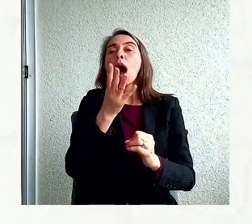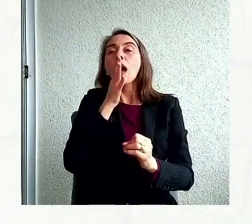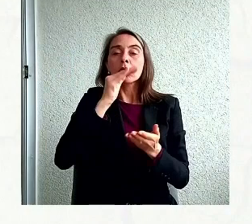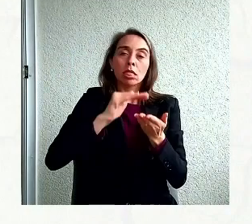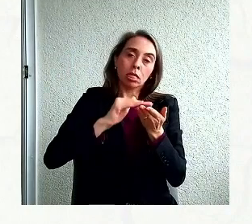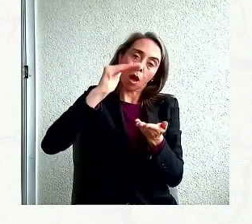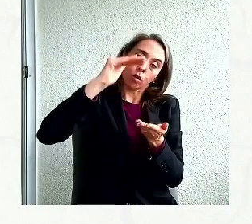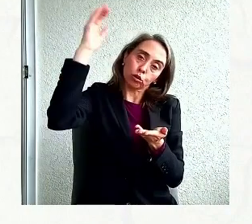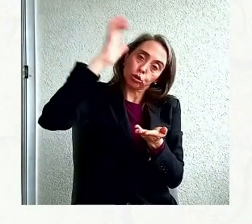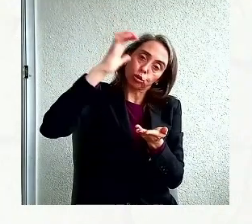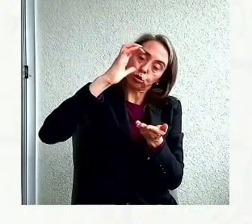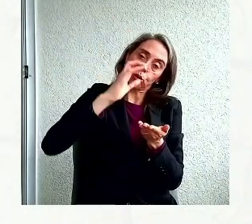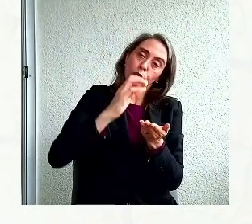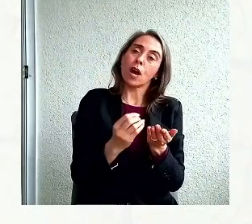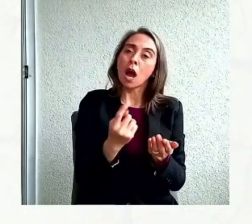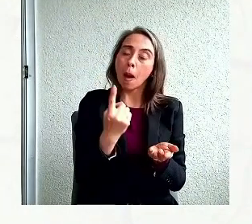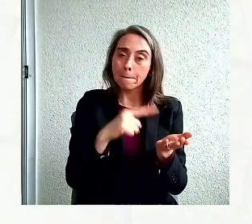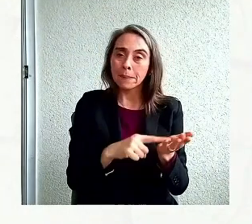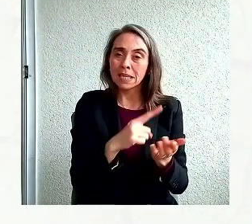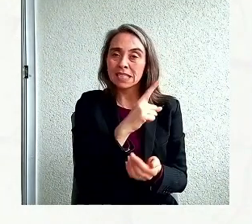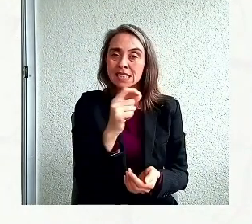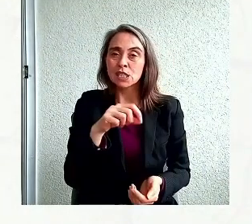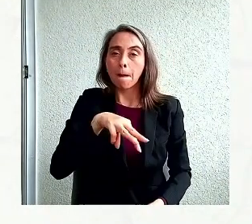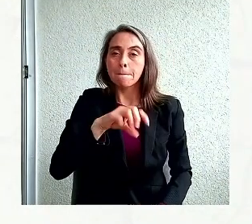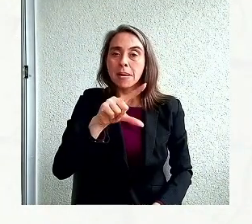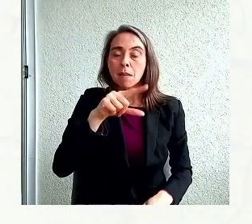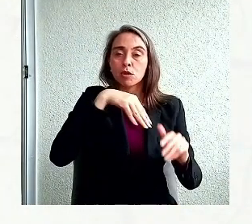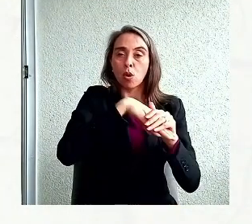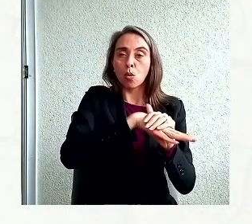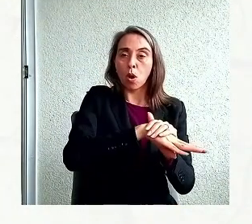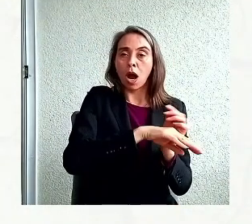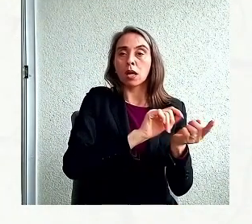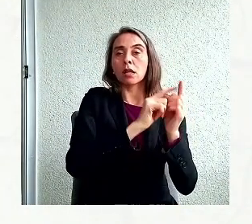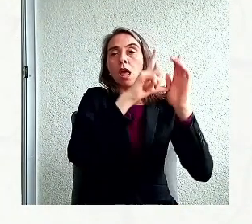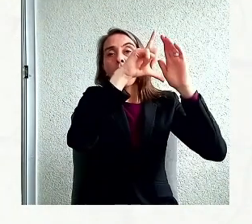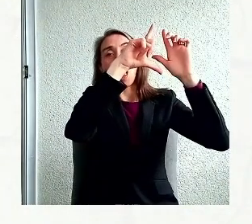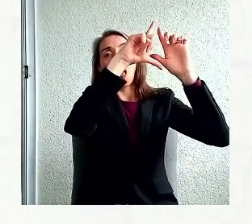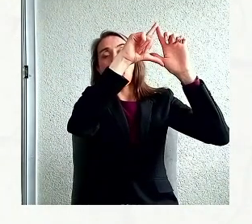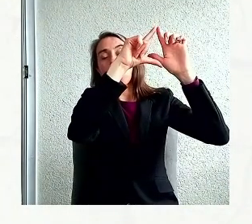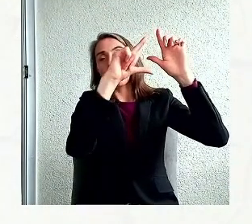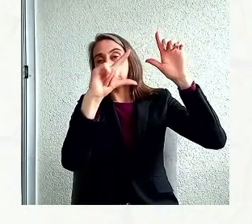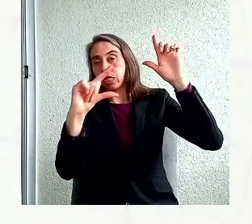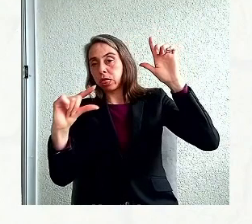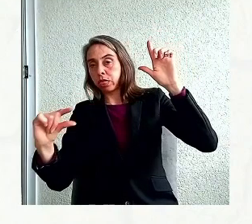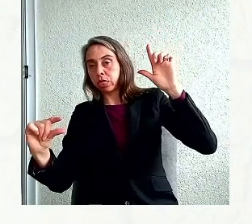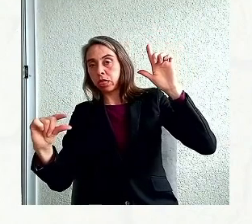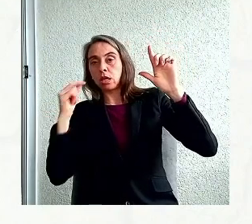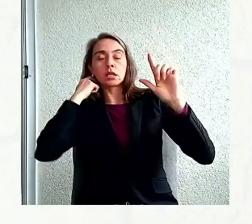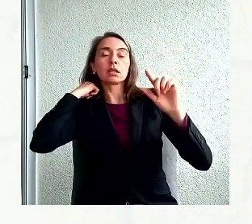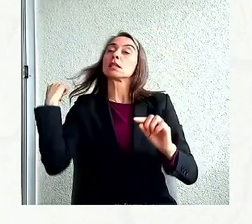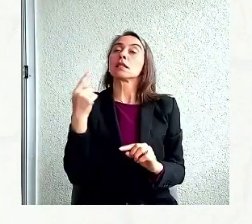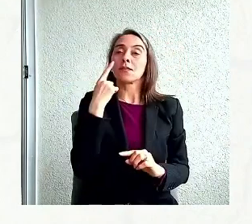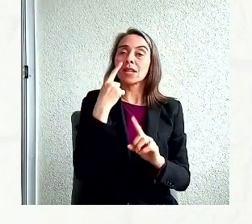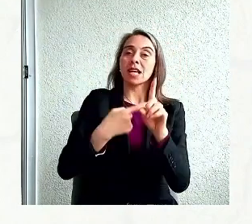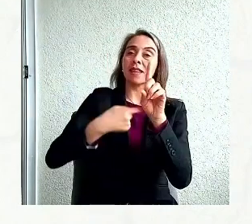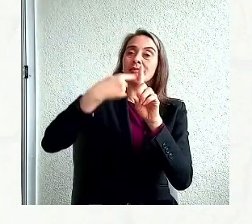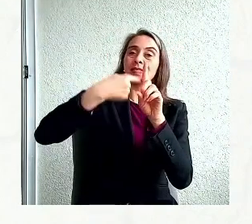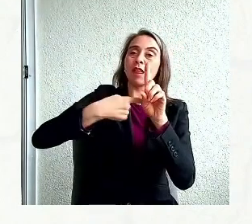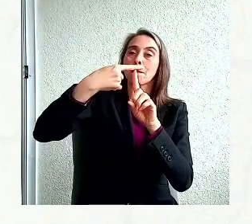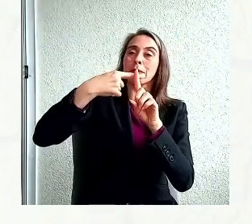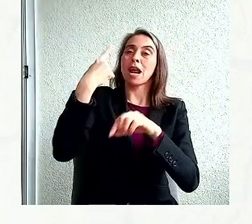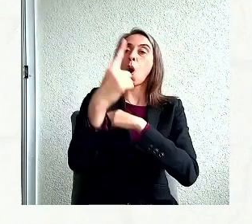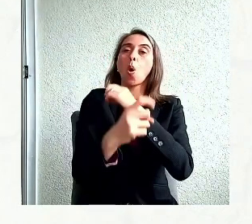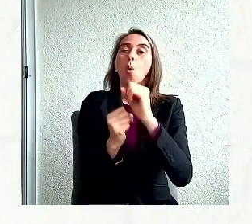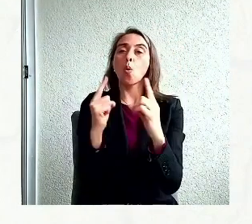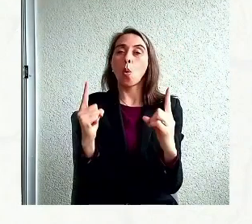medias anuales, en los mismos 20 años, vemos que ha aumentado prácticamente ya 1 grado, con una tendencia, por supuesto, al alza. Y lo mismo respecto de la línea nieve, esta es